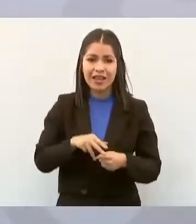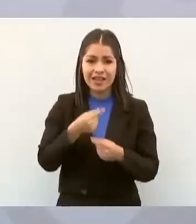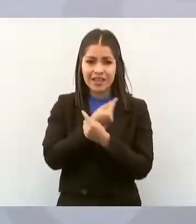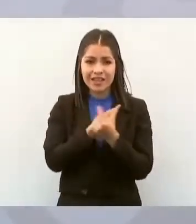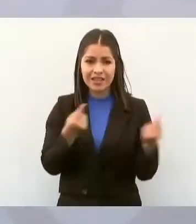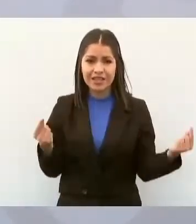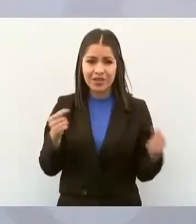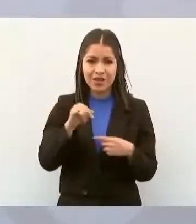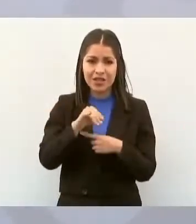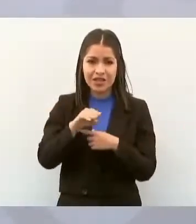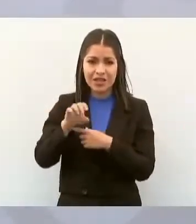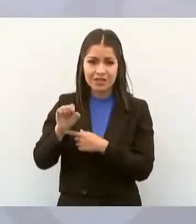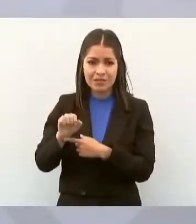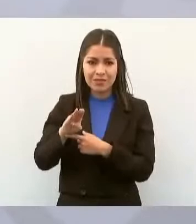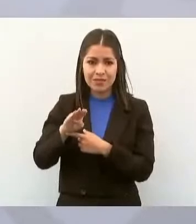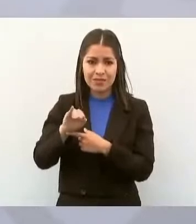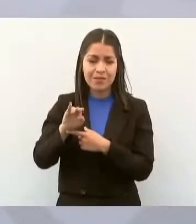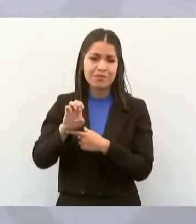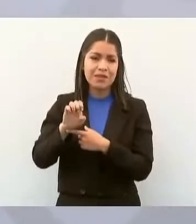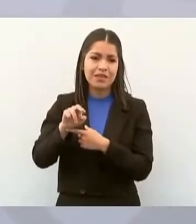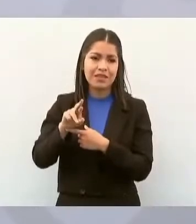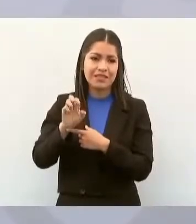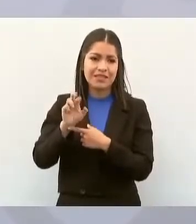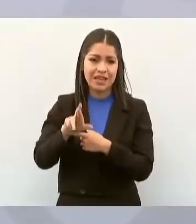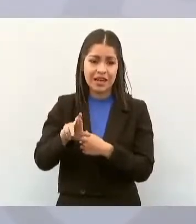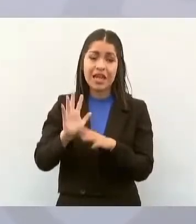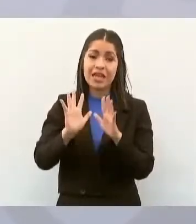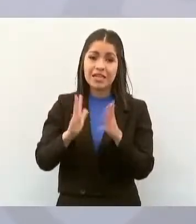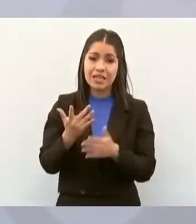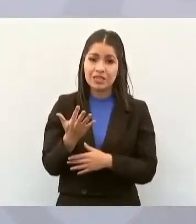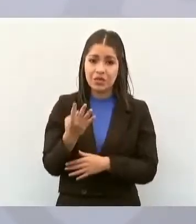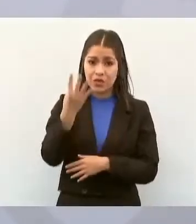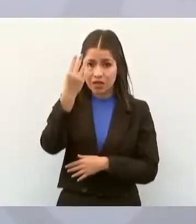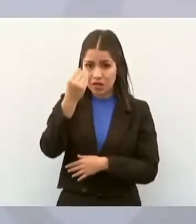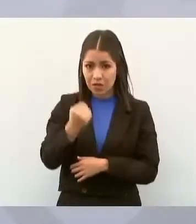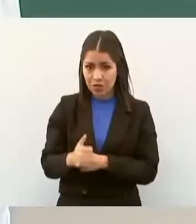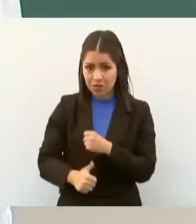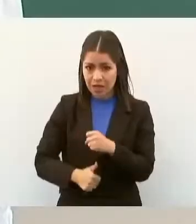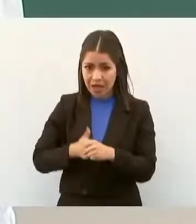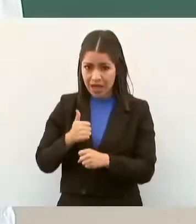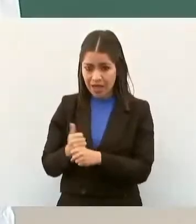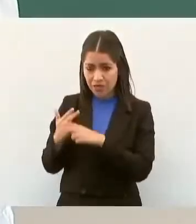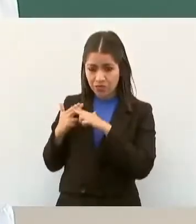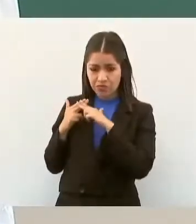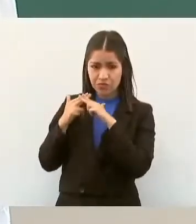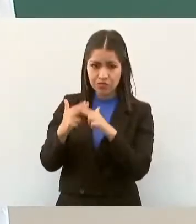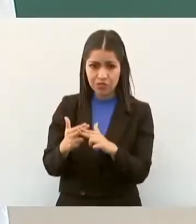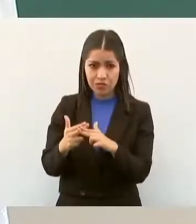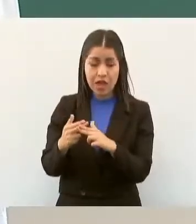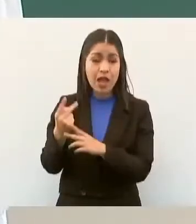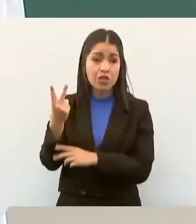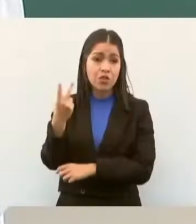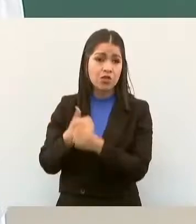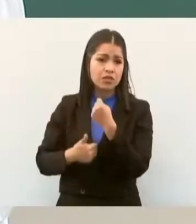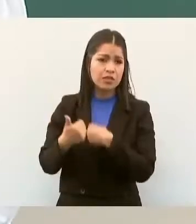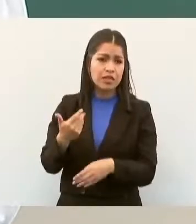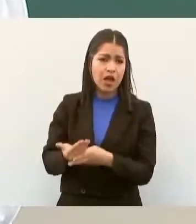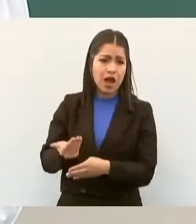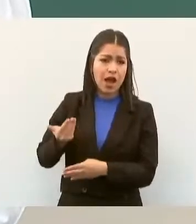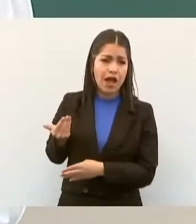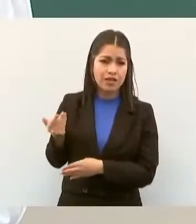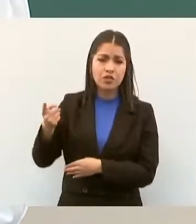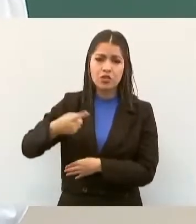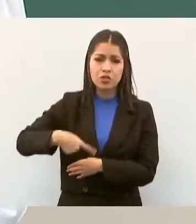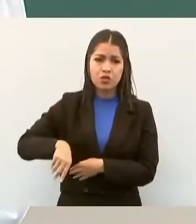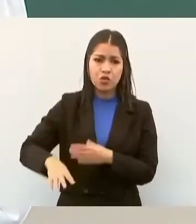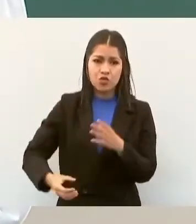de Morelia, Eva Sámano, cumple 59 años de vida y hace 2 años estrenamos